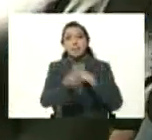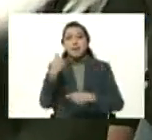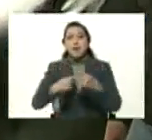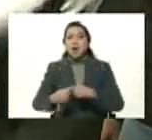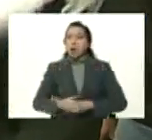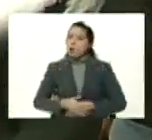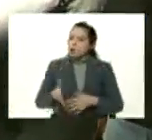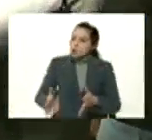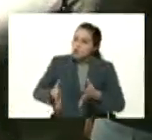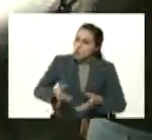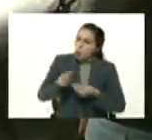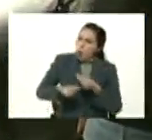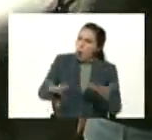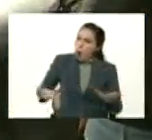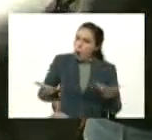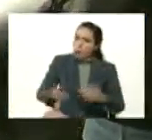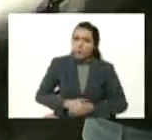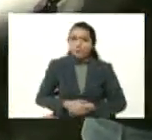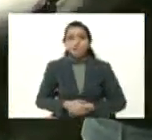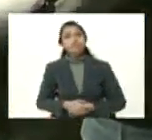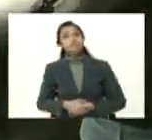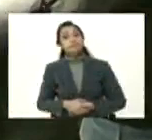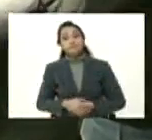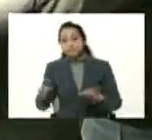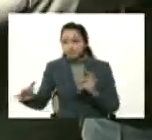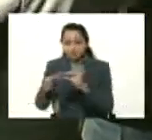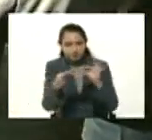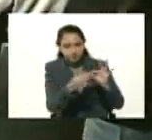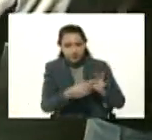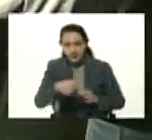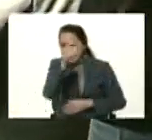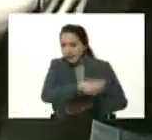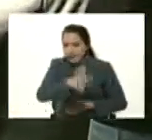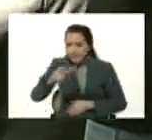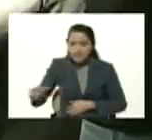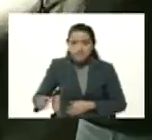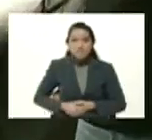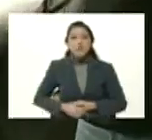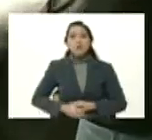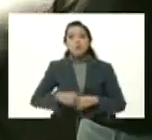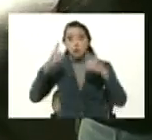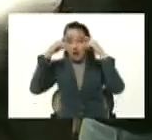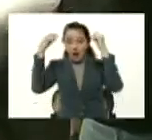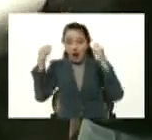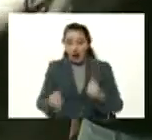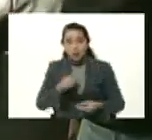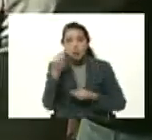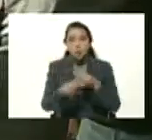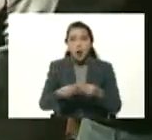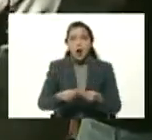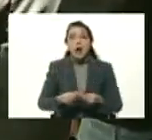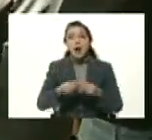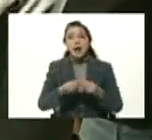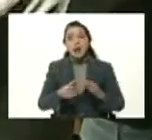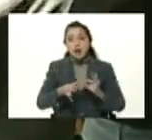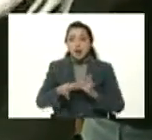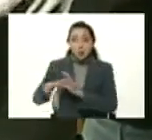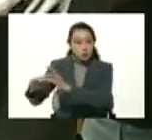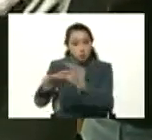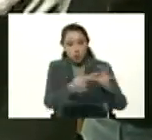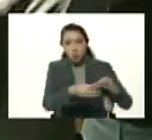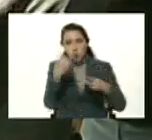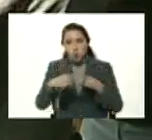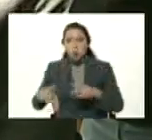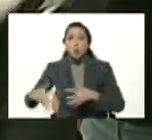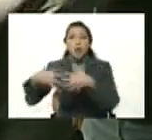Ricardo? Con la articulación entre productores primarios, centros de receptoría y articulación entre todas las otras agroindustrias. ¿Para